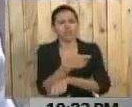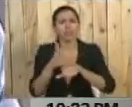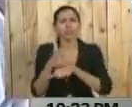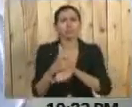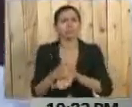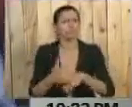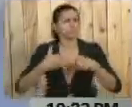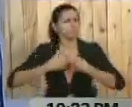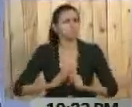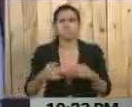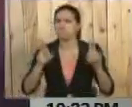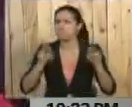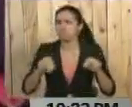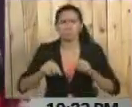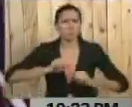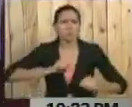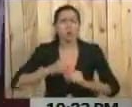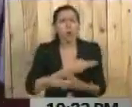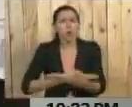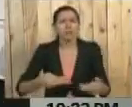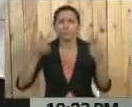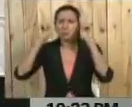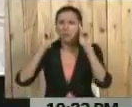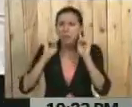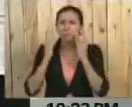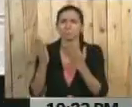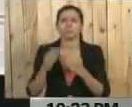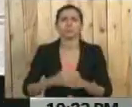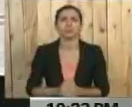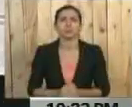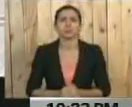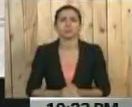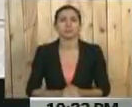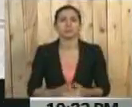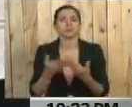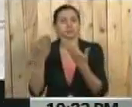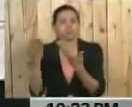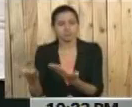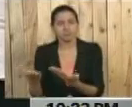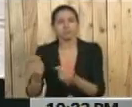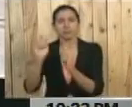honesto como él solo. Y yo le pongo a Aristóbulo en sus manos.